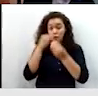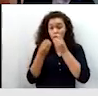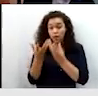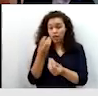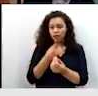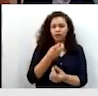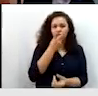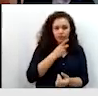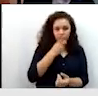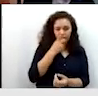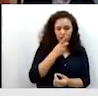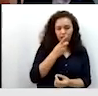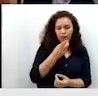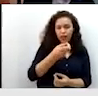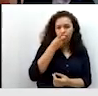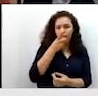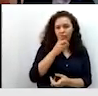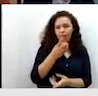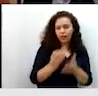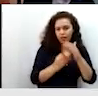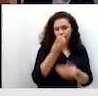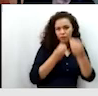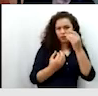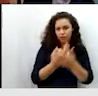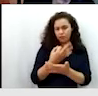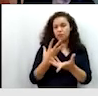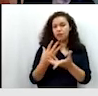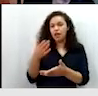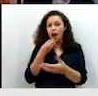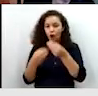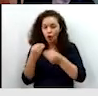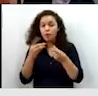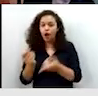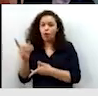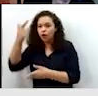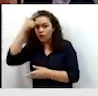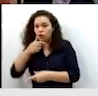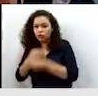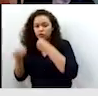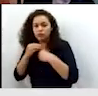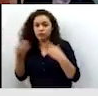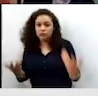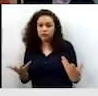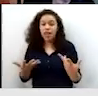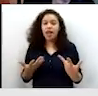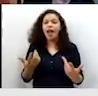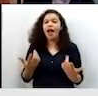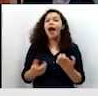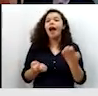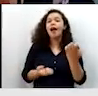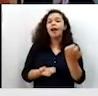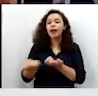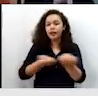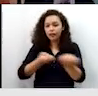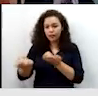desayuno o comida, y peor si era en la cena. Y algo que es importante, pues realizar una actividad física acorde a